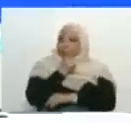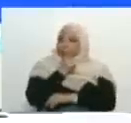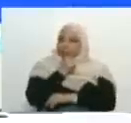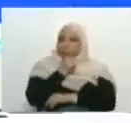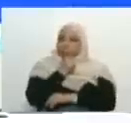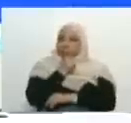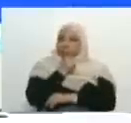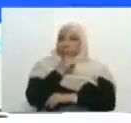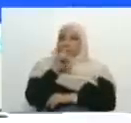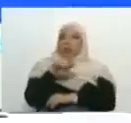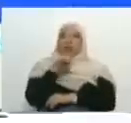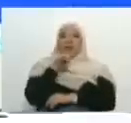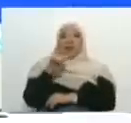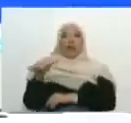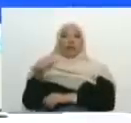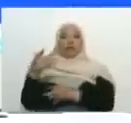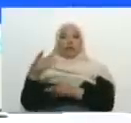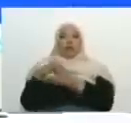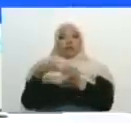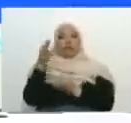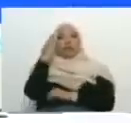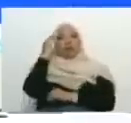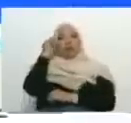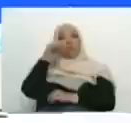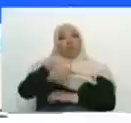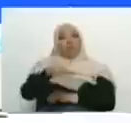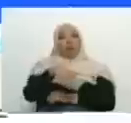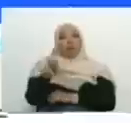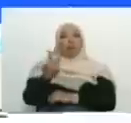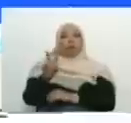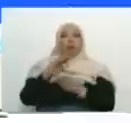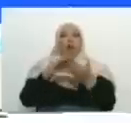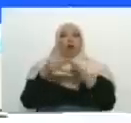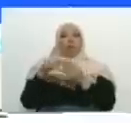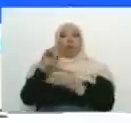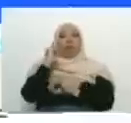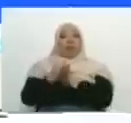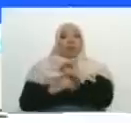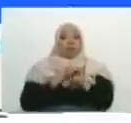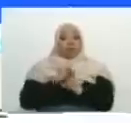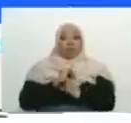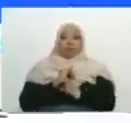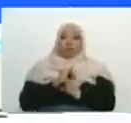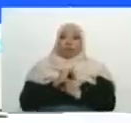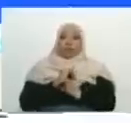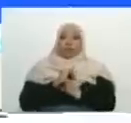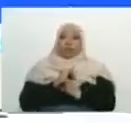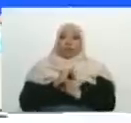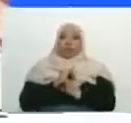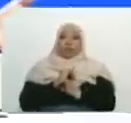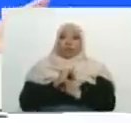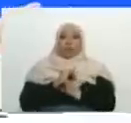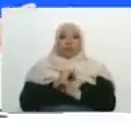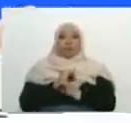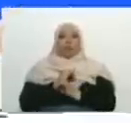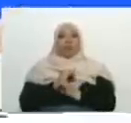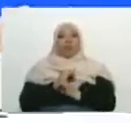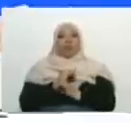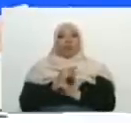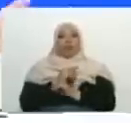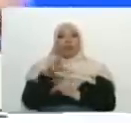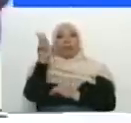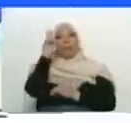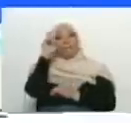Hay que denunciarlo y tiene que saberlo el pueblo venezolano y la comunidad internacional. Y quiero hacer algo de